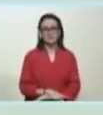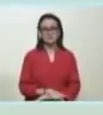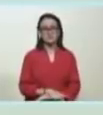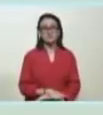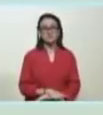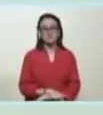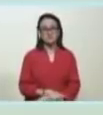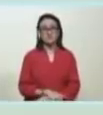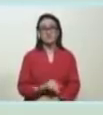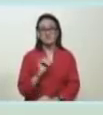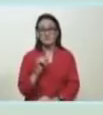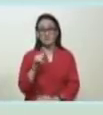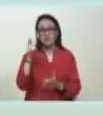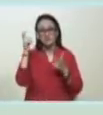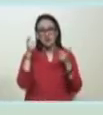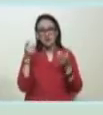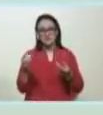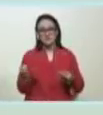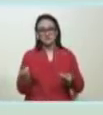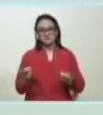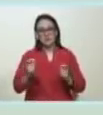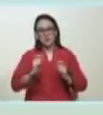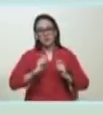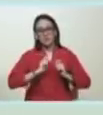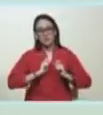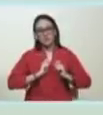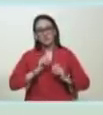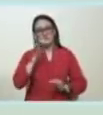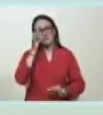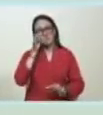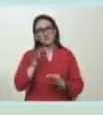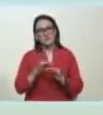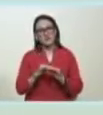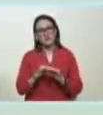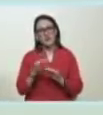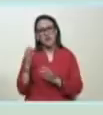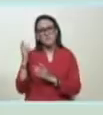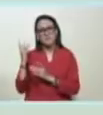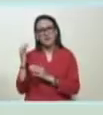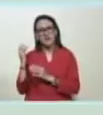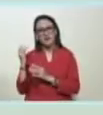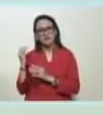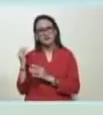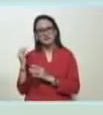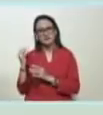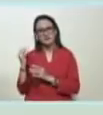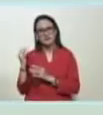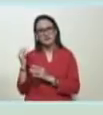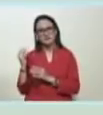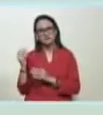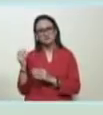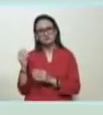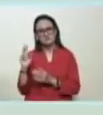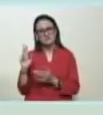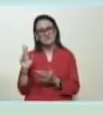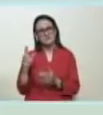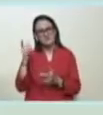comandante Chávez que nos dio la esperanza y nos dijo, muchachos,